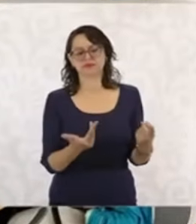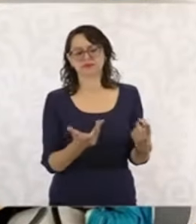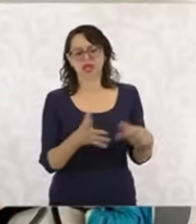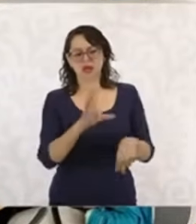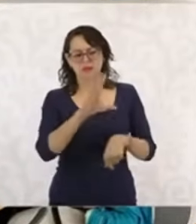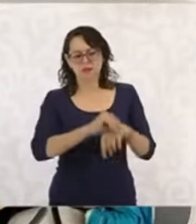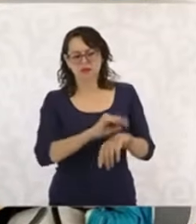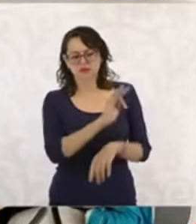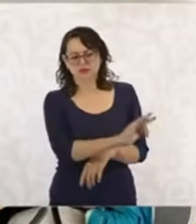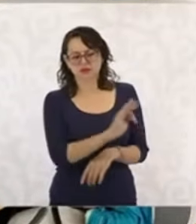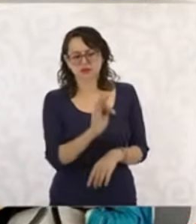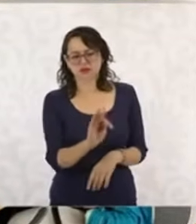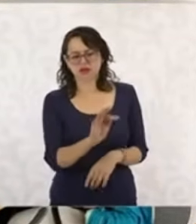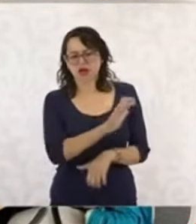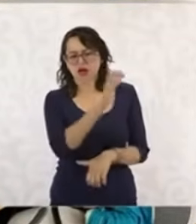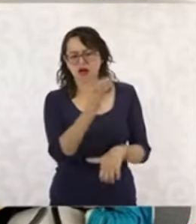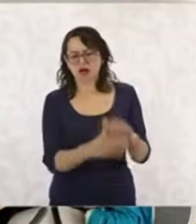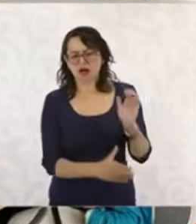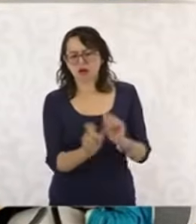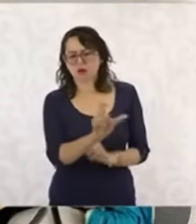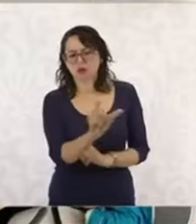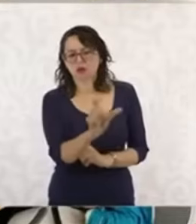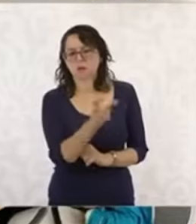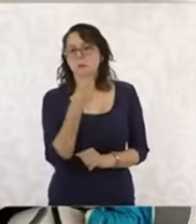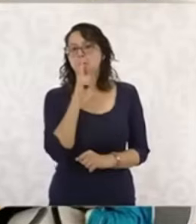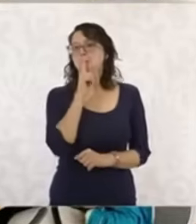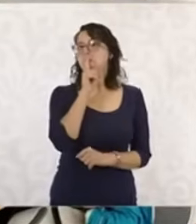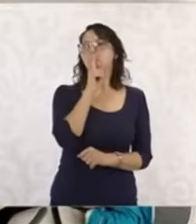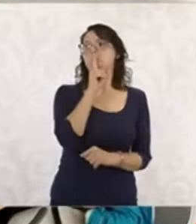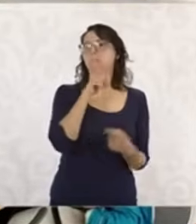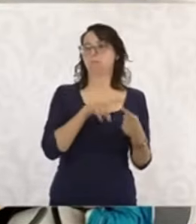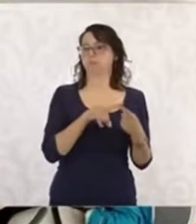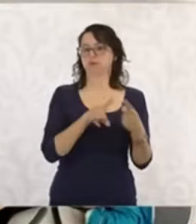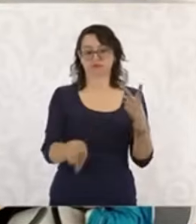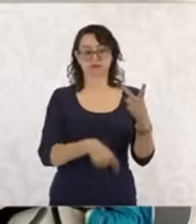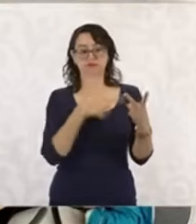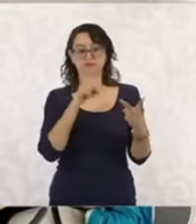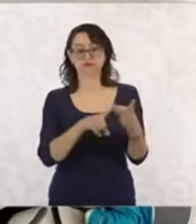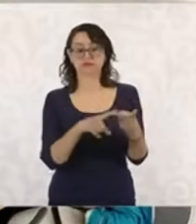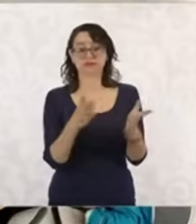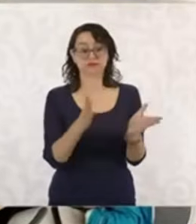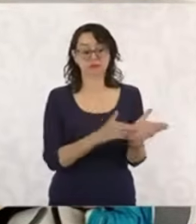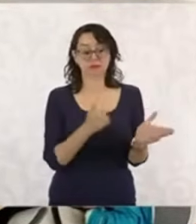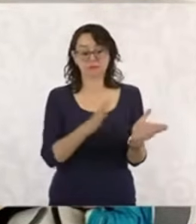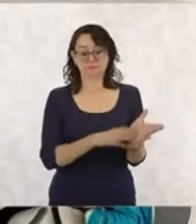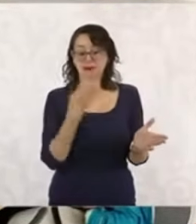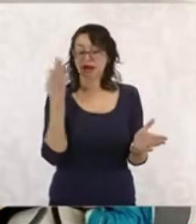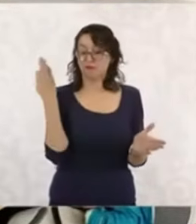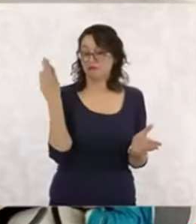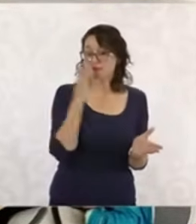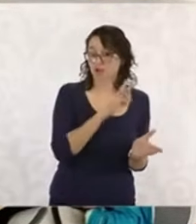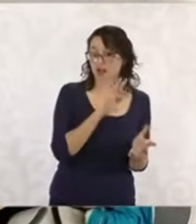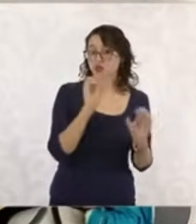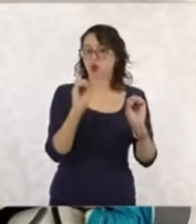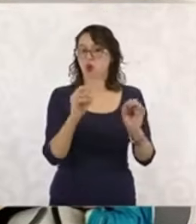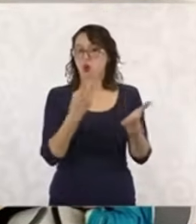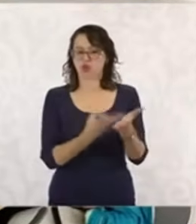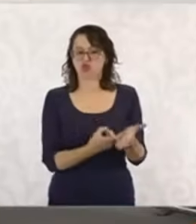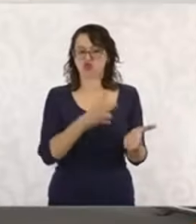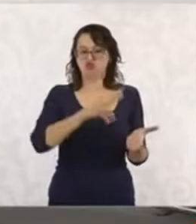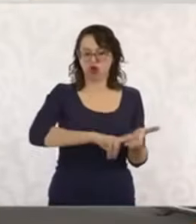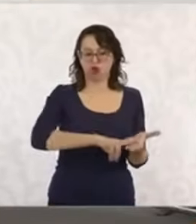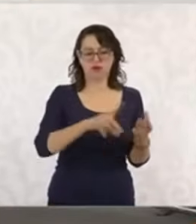certeza en la fecha de vigencia, presunta falsificación o duplicidad de títulos, un